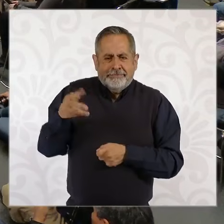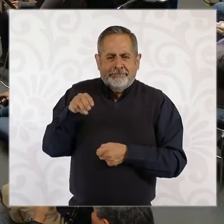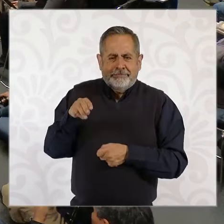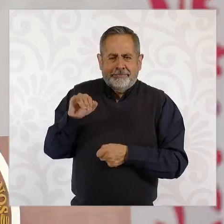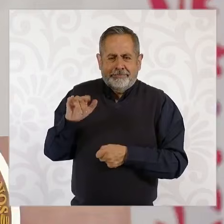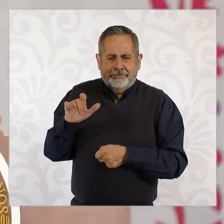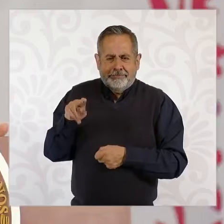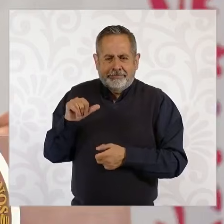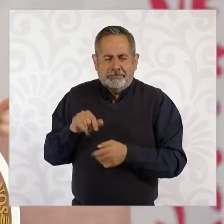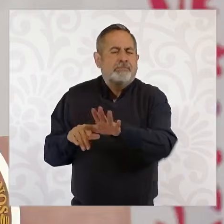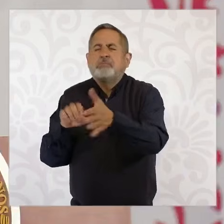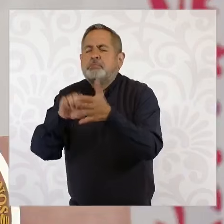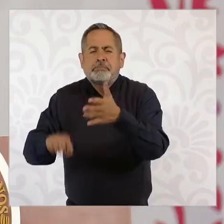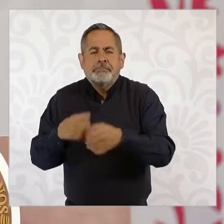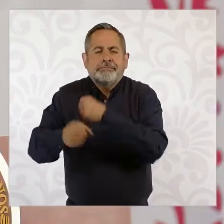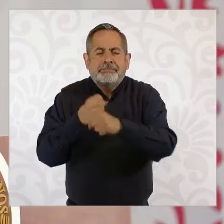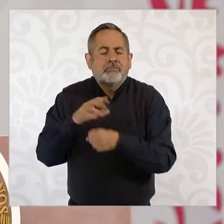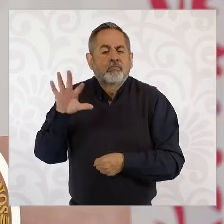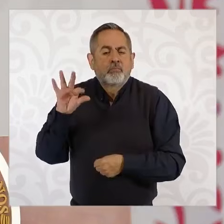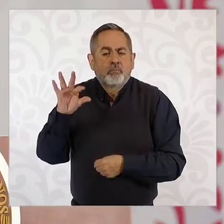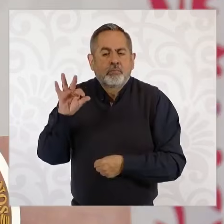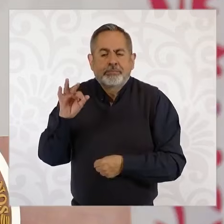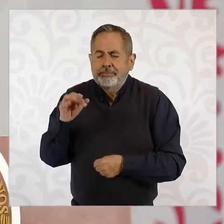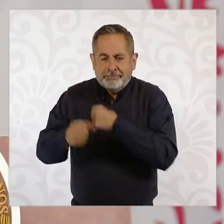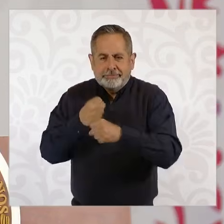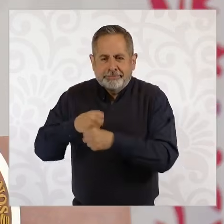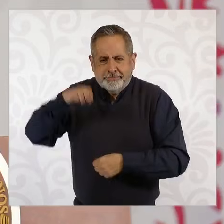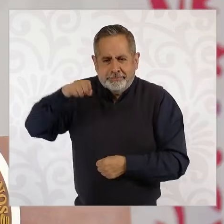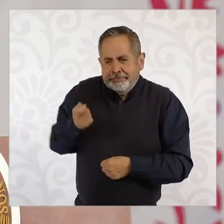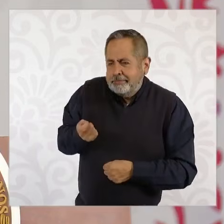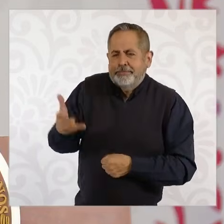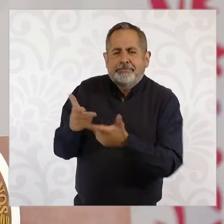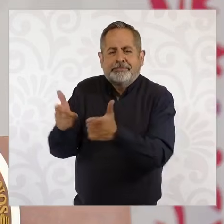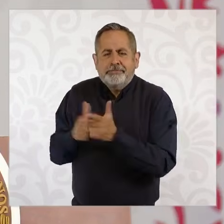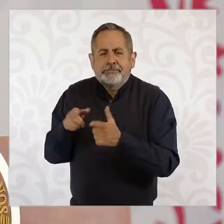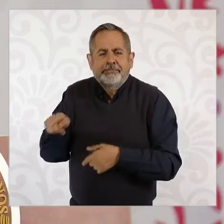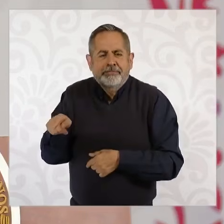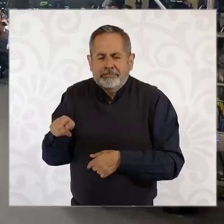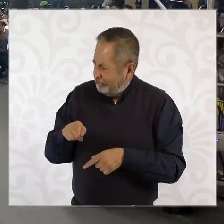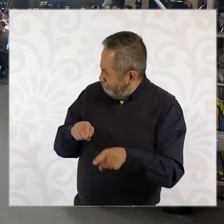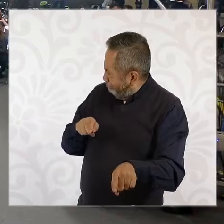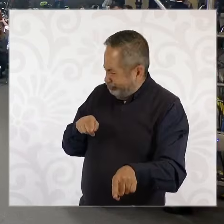O sea, alguien que tenga 40 años, ¿cómo se le llama a esa generación?